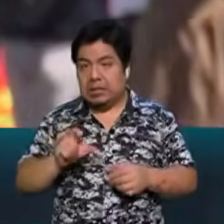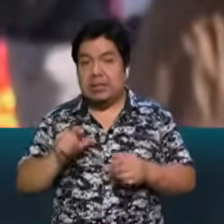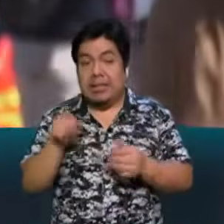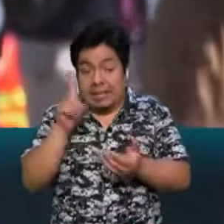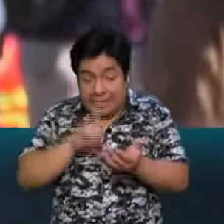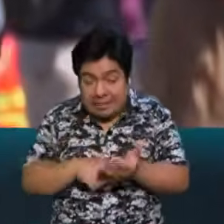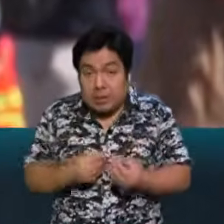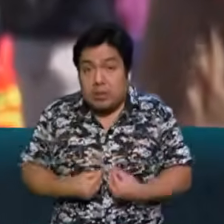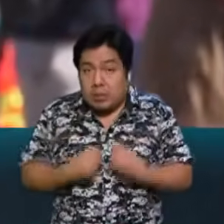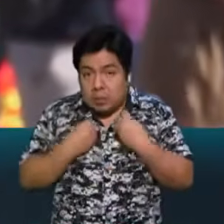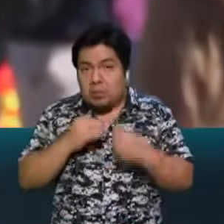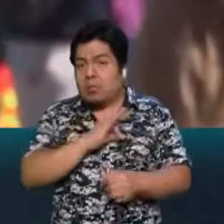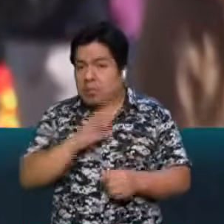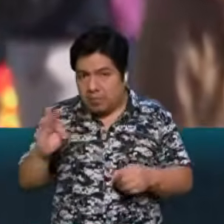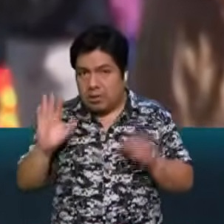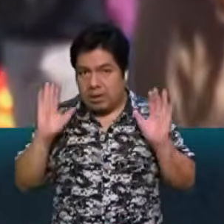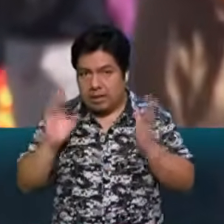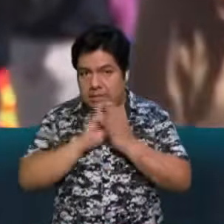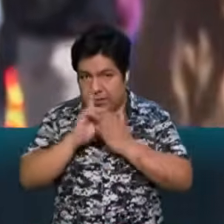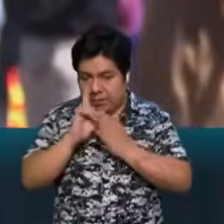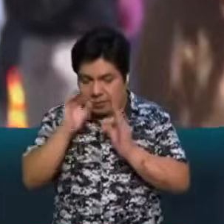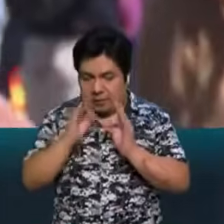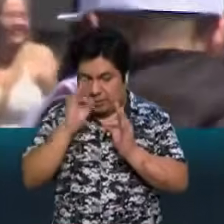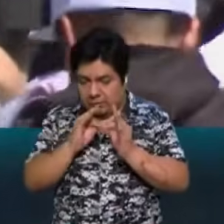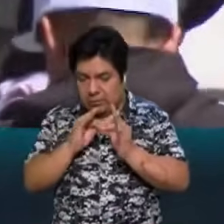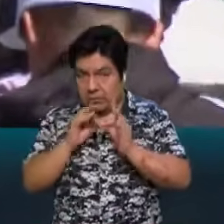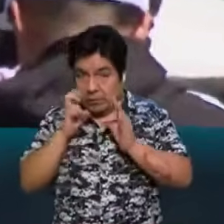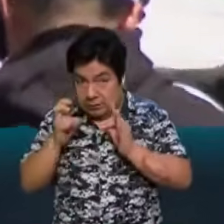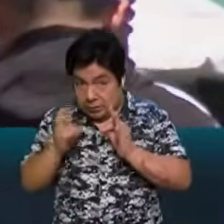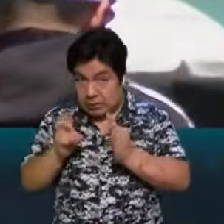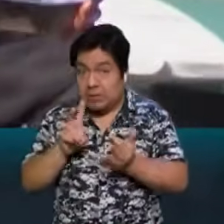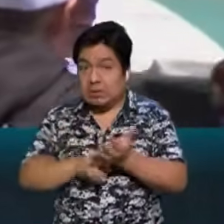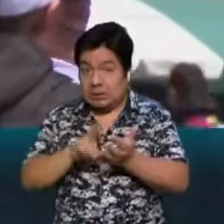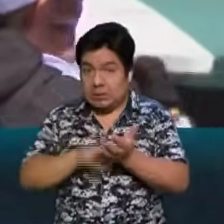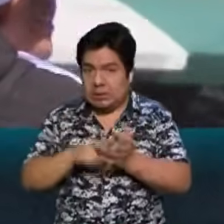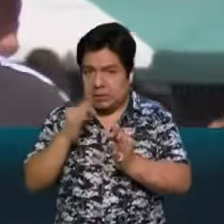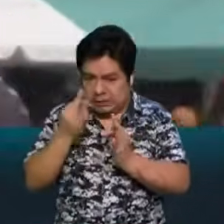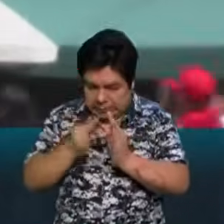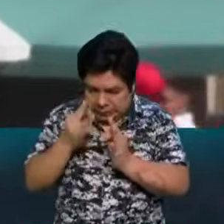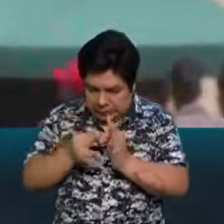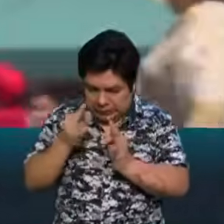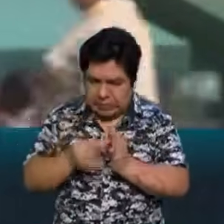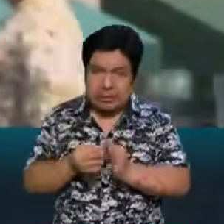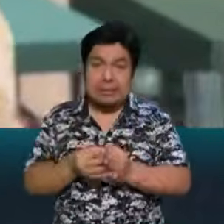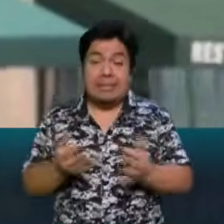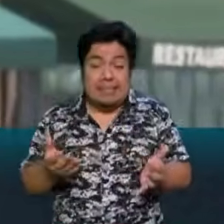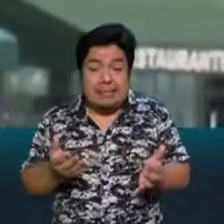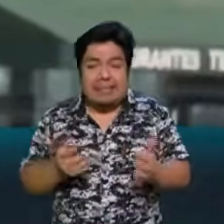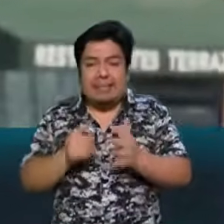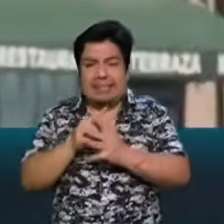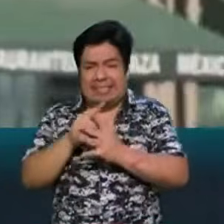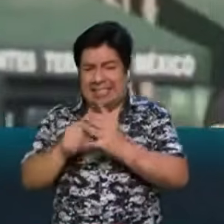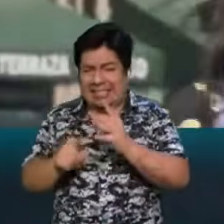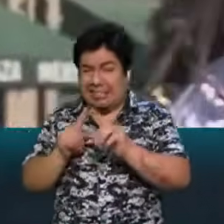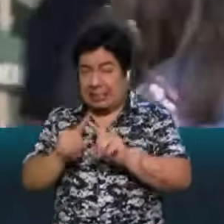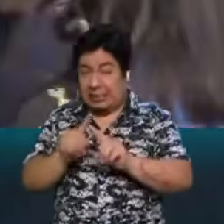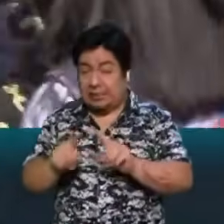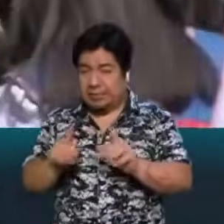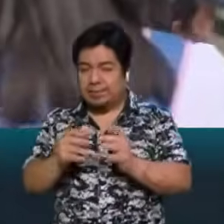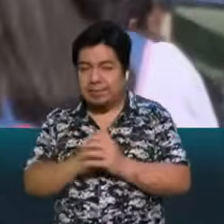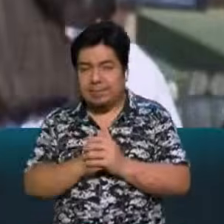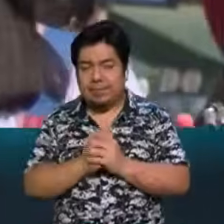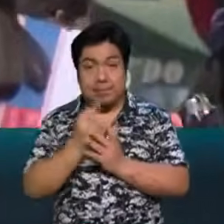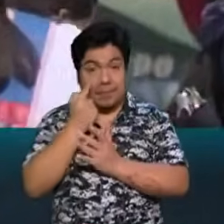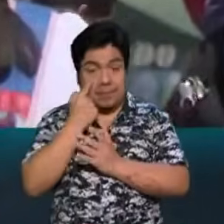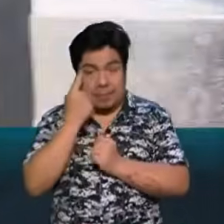ella. Entonces, para garantizar ese derecho que es esencial, pues tiene que haber muchas acciones.